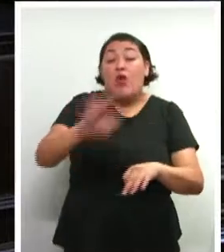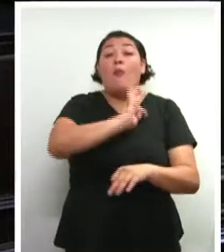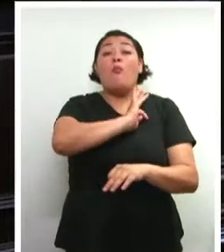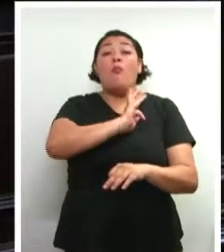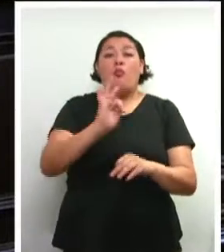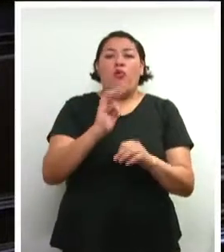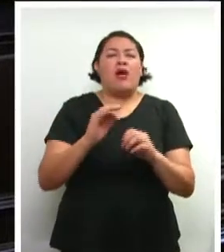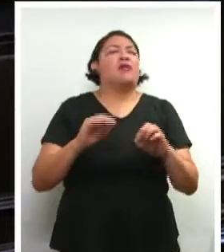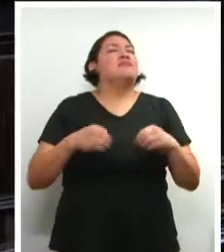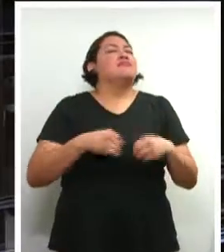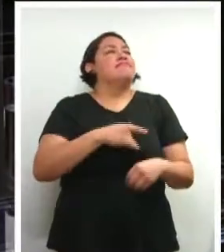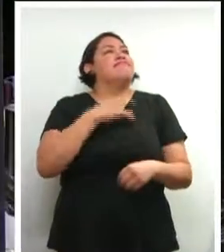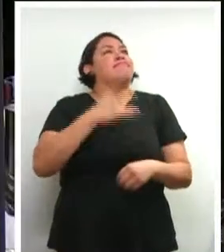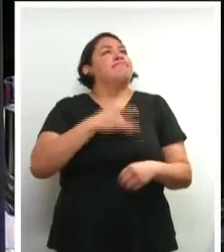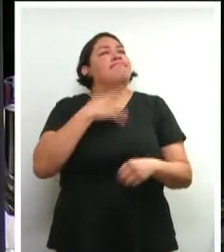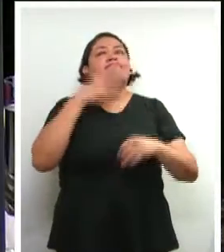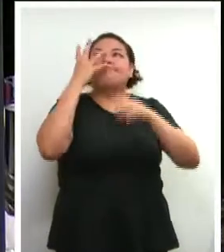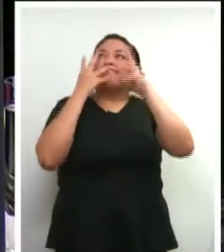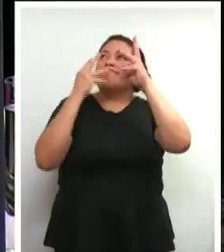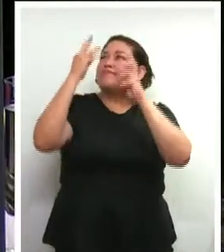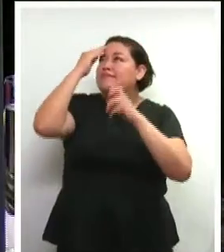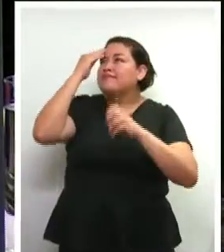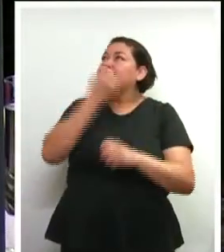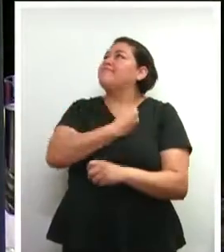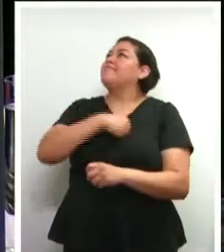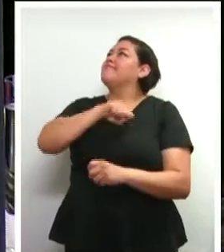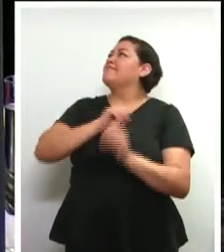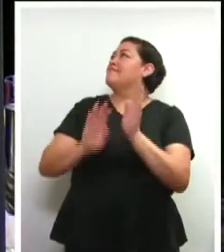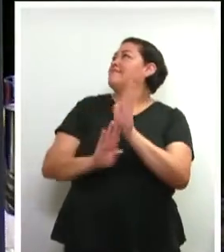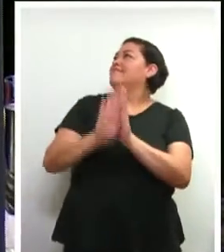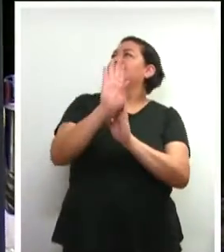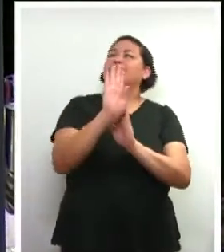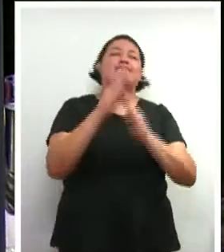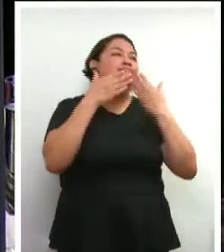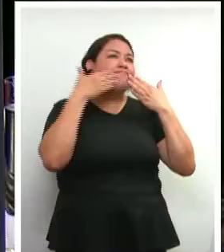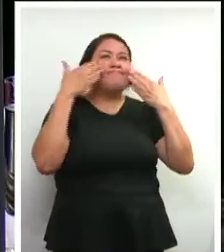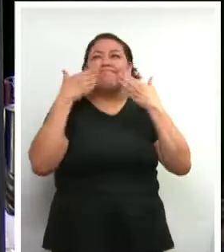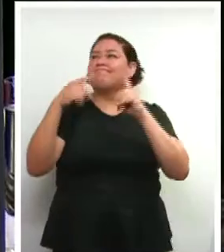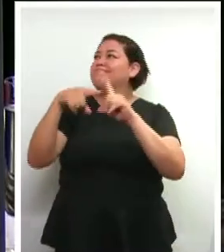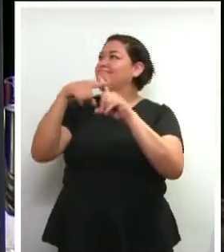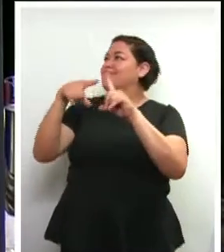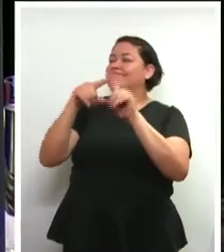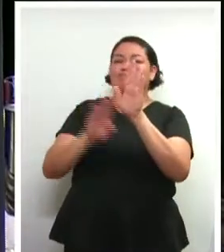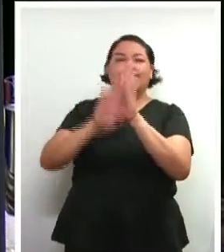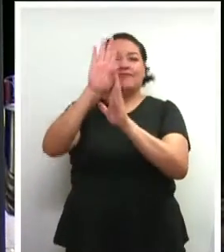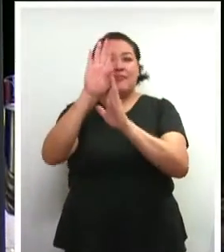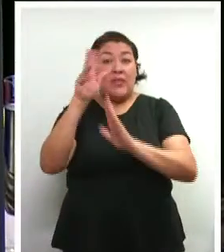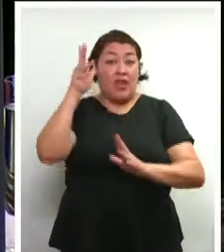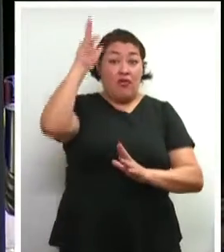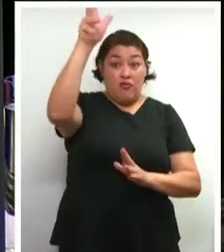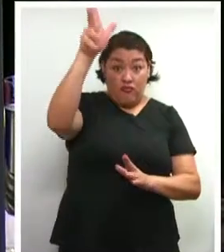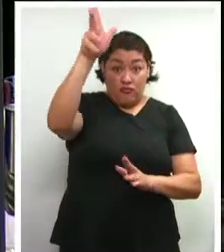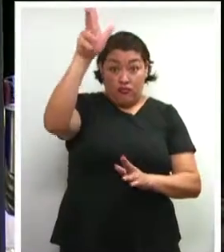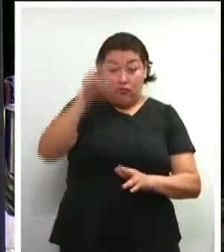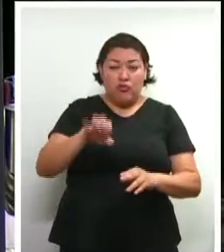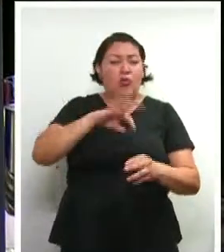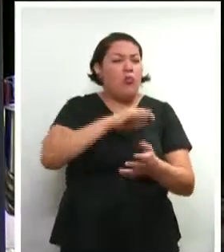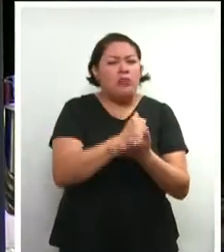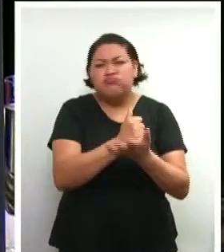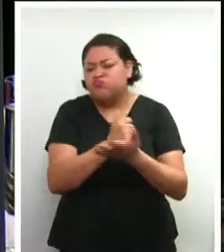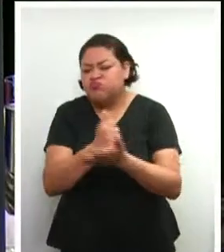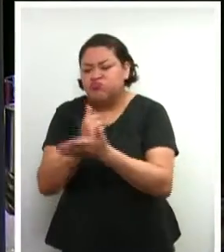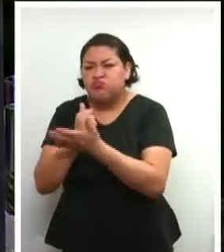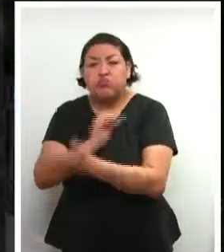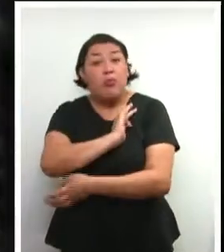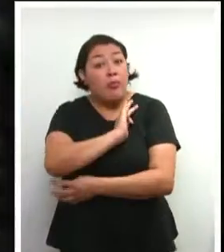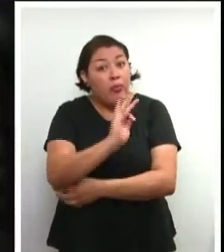ambiente favorable para su crecimiento sano y el día de mañana puedan ser miembros productivos de esta gran sociedad. La